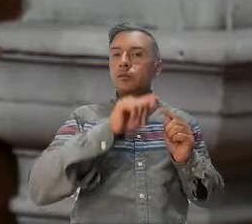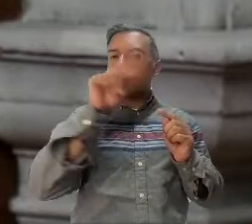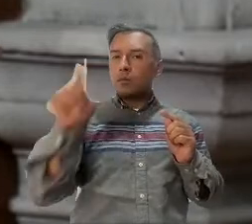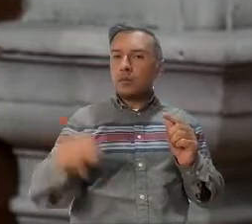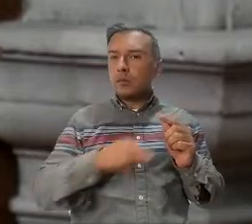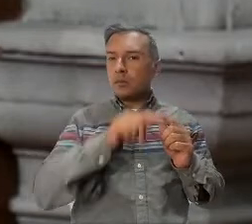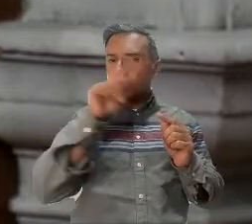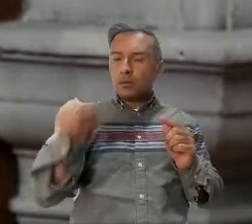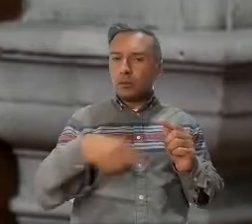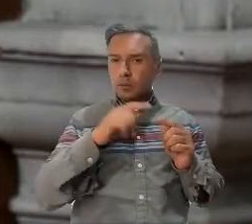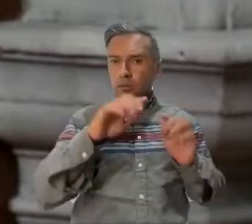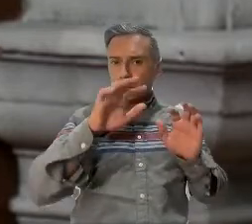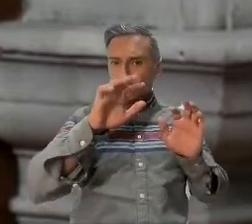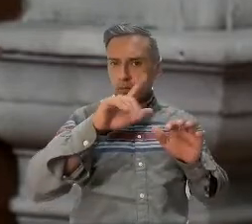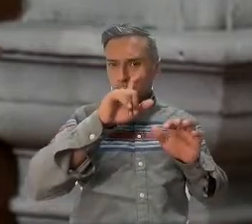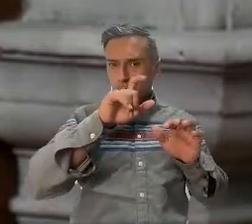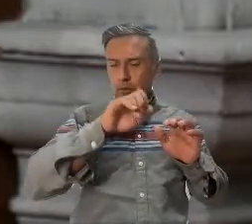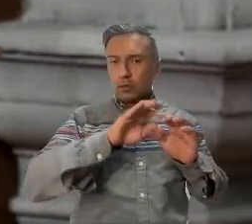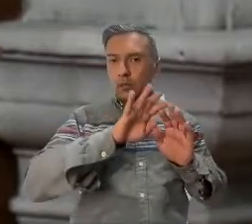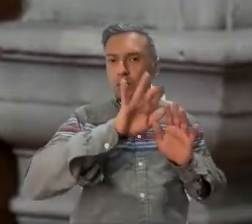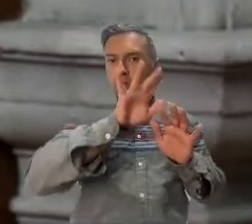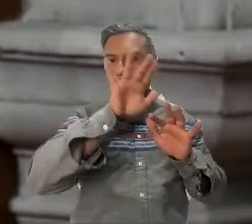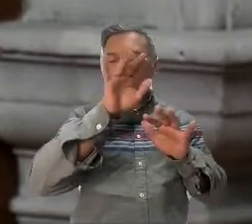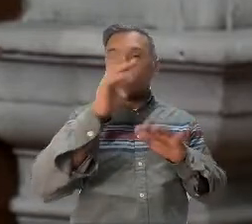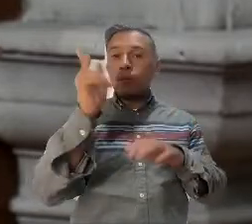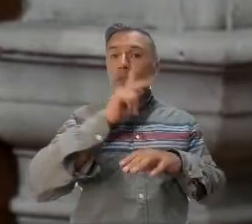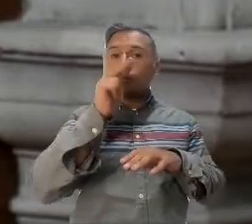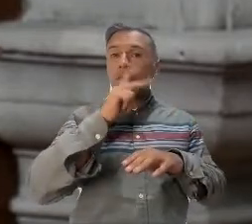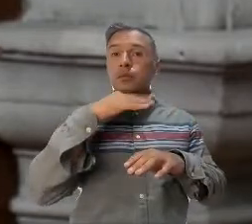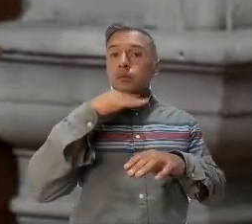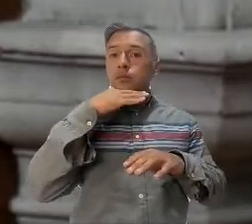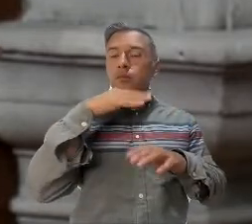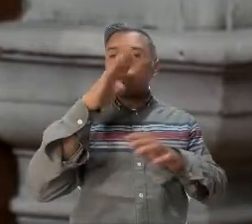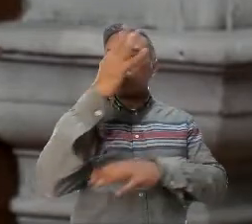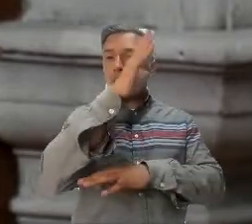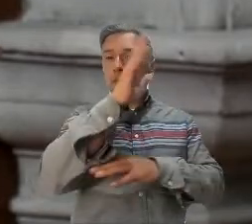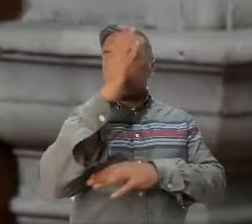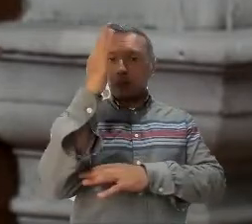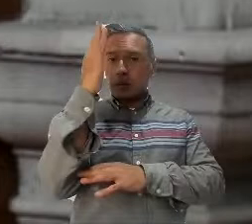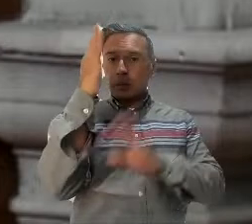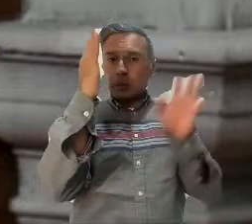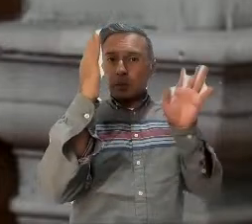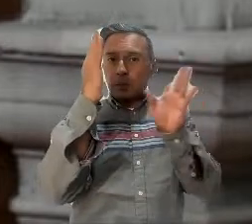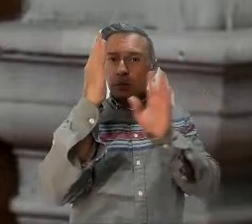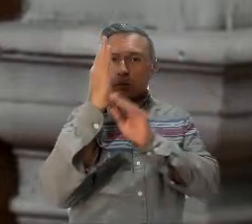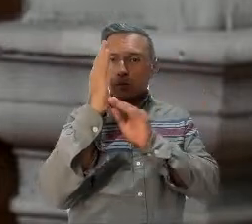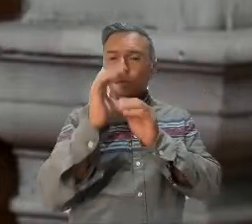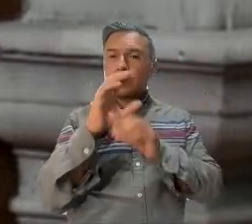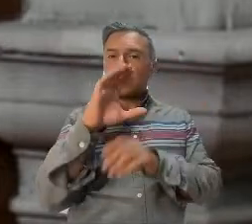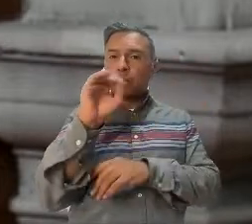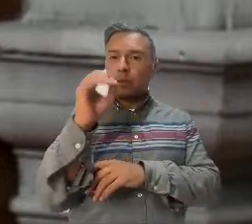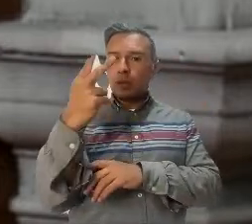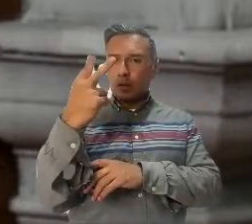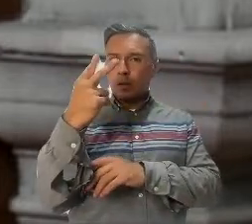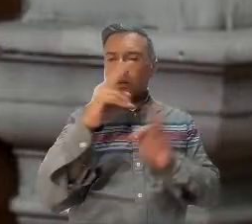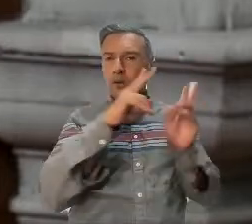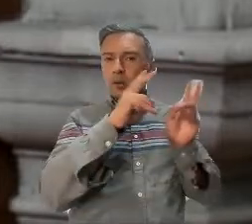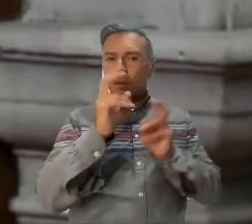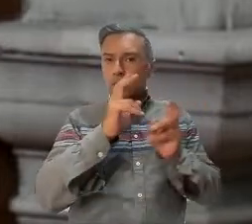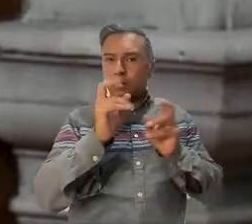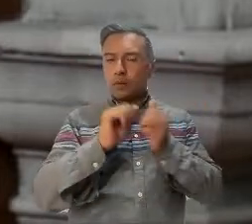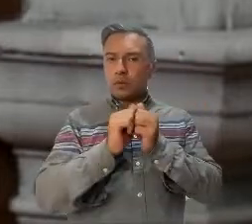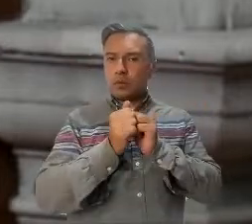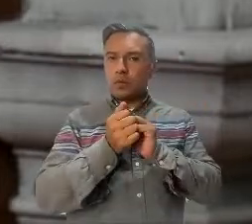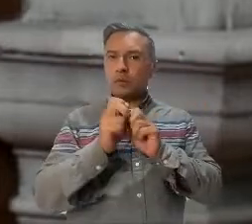agua. Purifican el aire que respiramos al capturar dióxido de carbono y liberación de oxígeno. También regulan